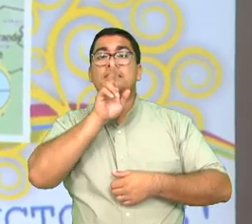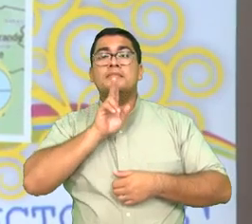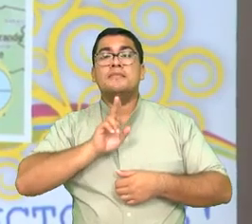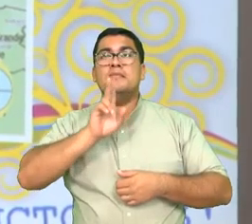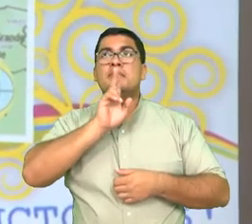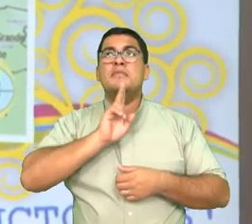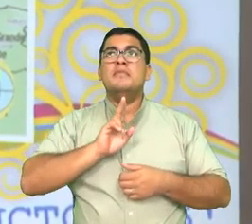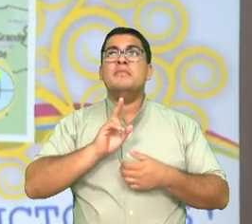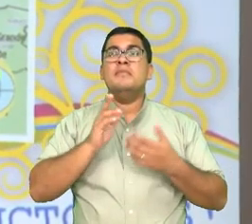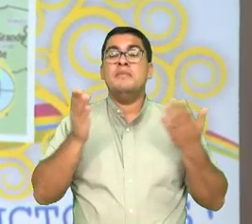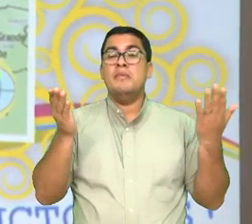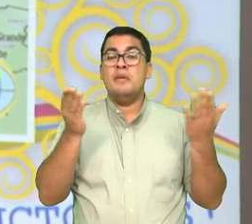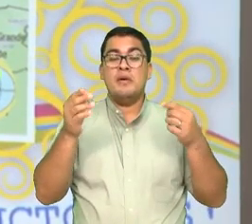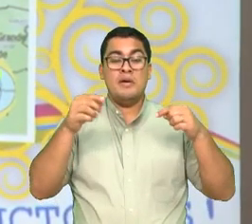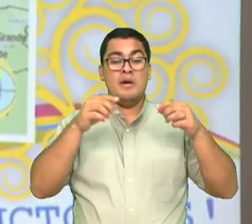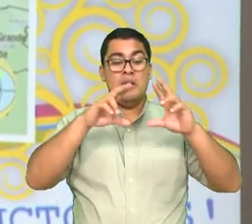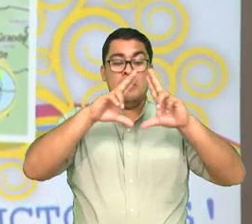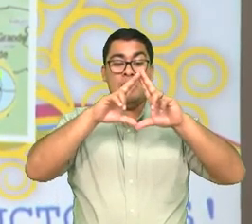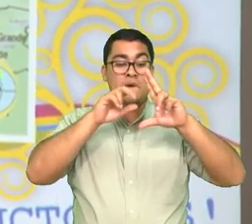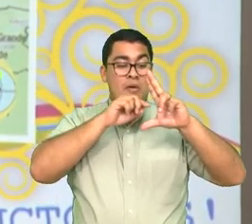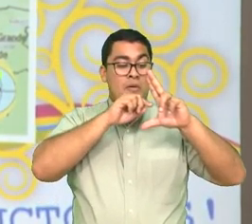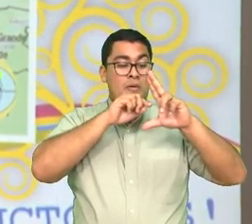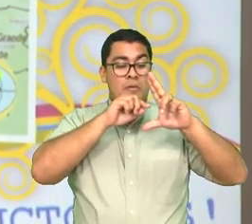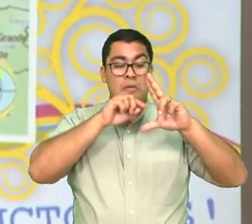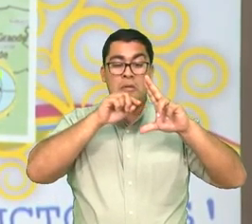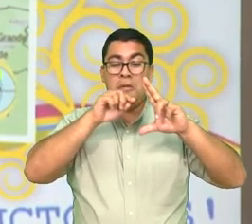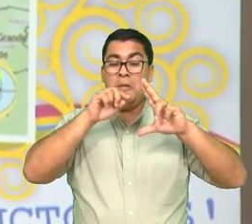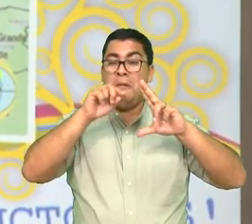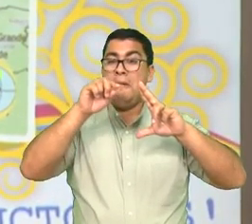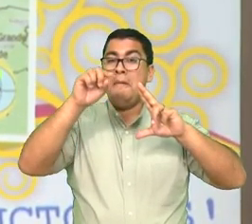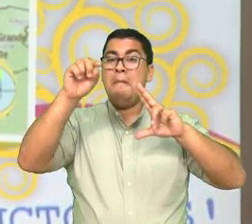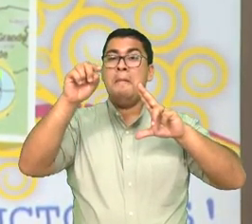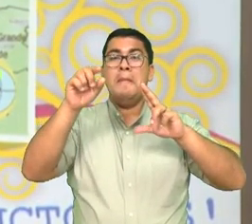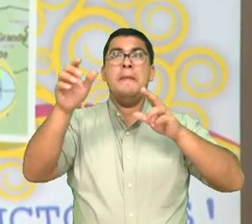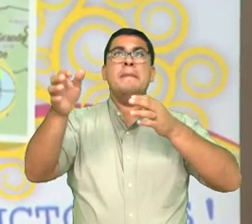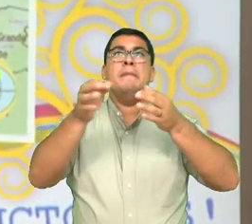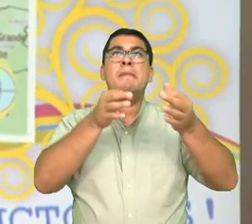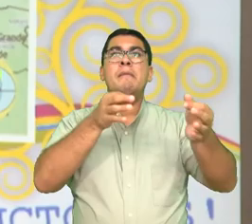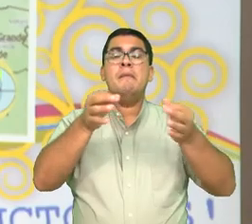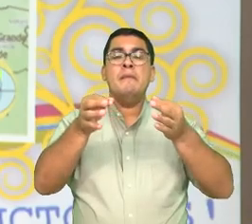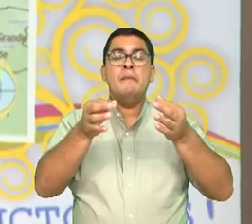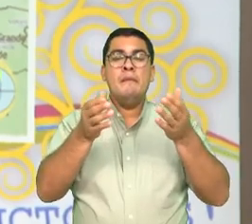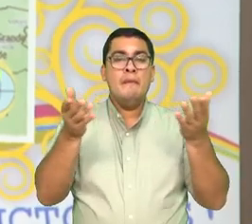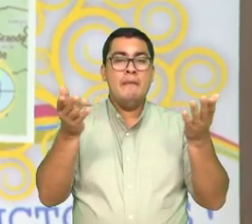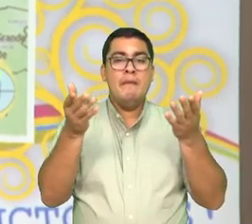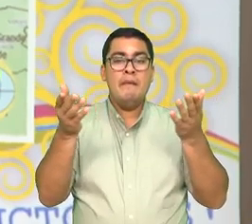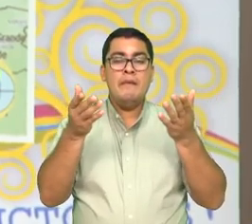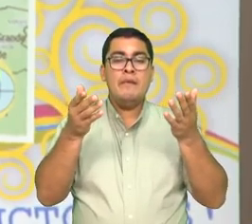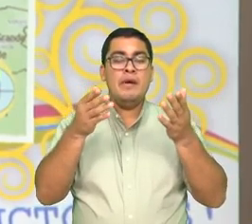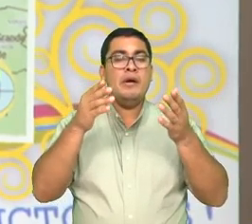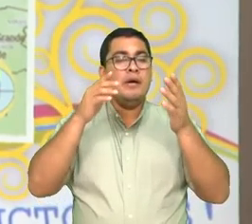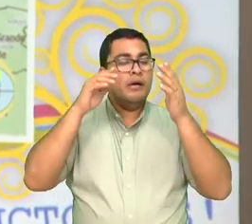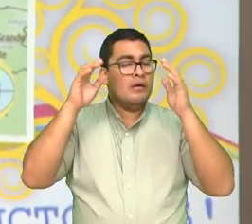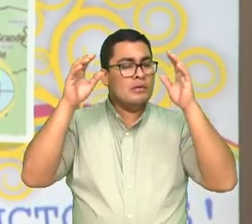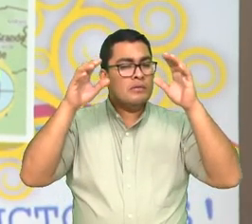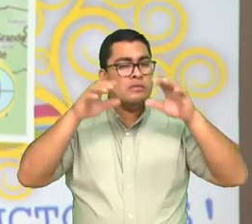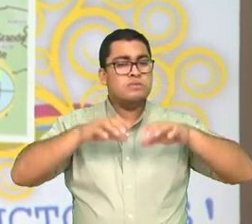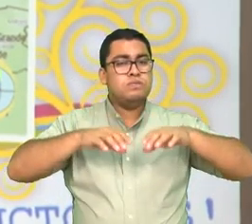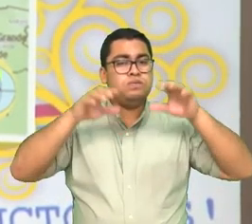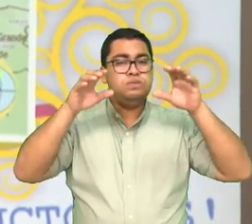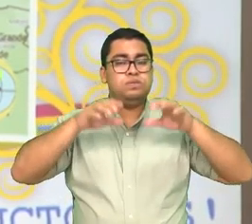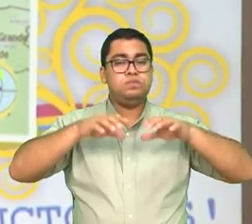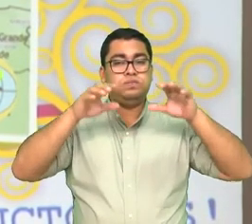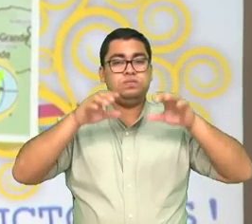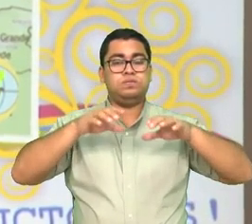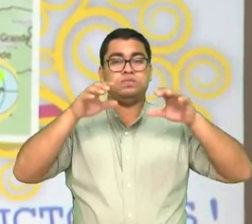esa trayectoria que está ahorita mostrándose en ese mapa, va a iniciar un fuerte empuje desde